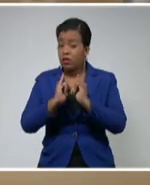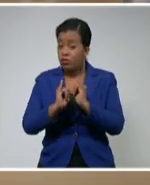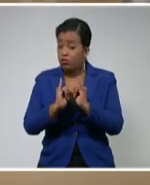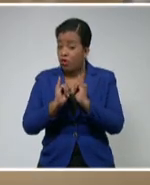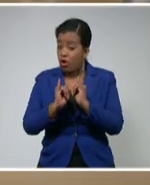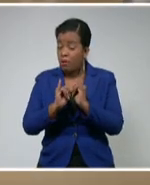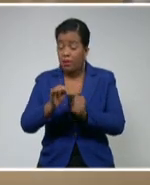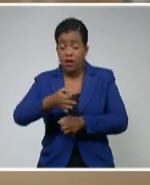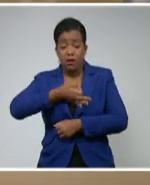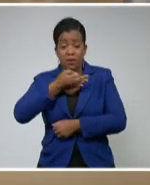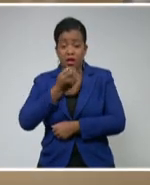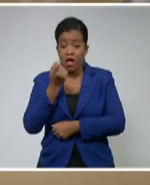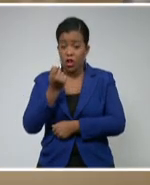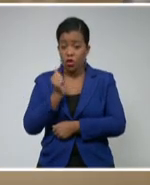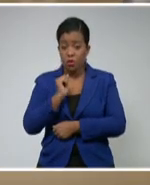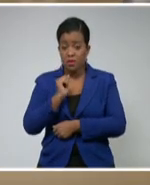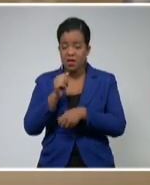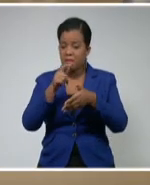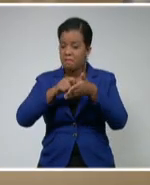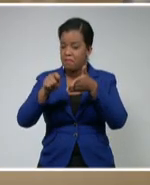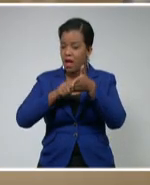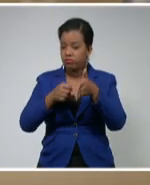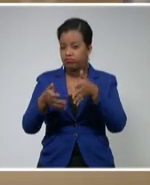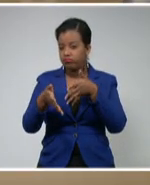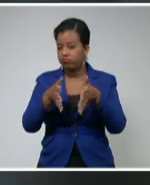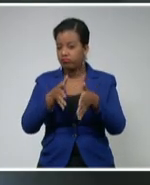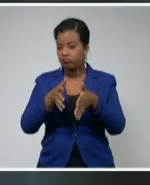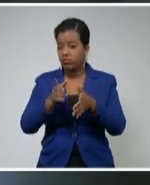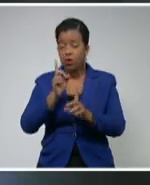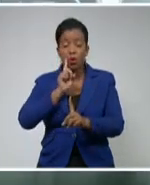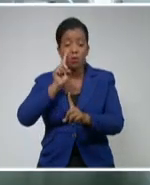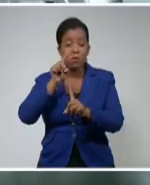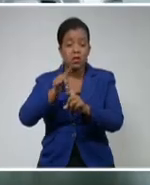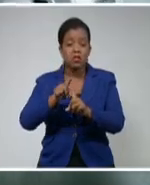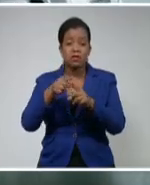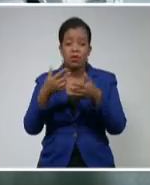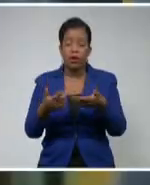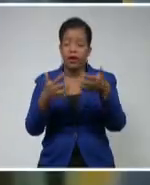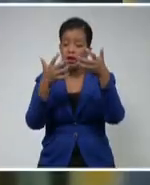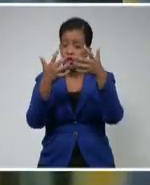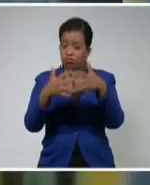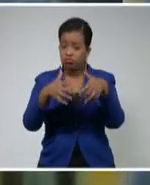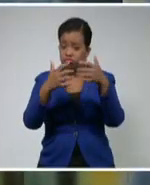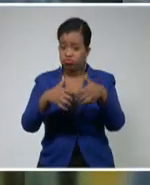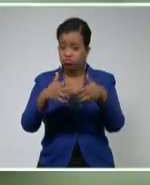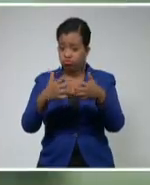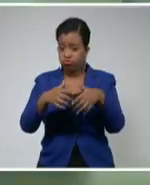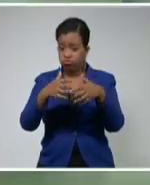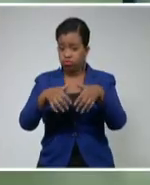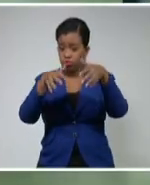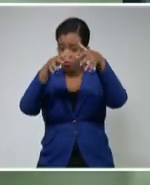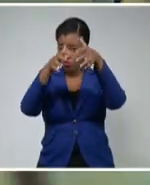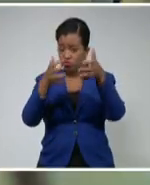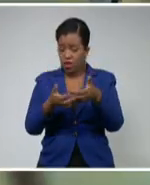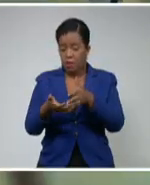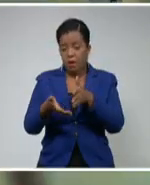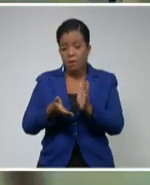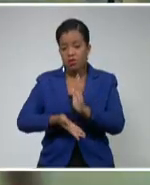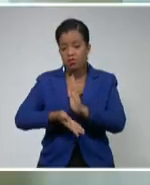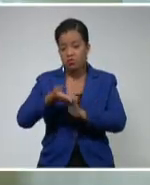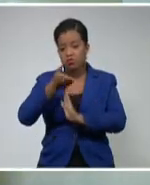Perspectiva Económica Provisional, la entidad prevé un crecimiento del Producto Interno Bruto Mundial del